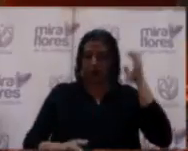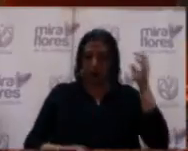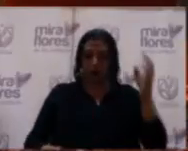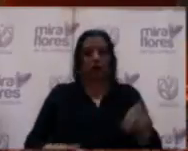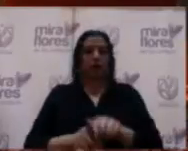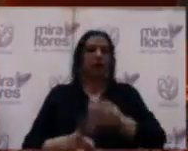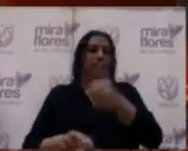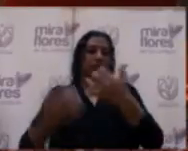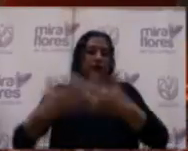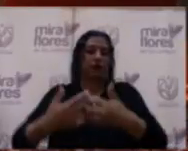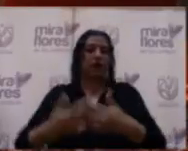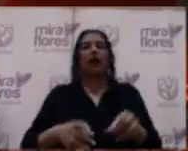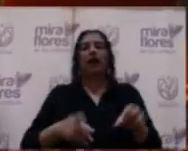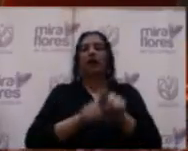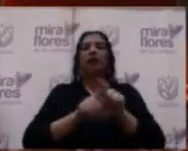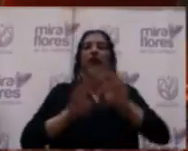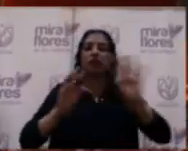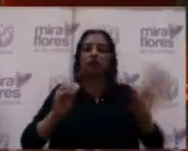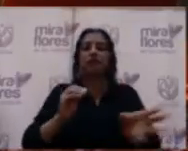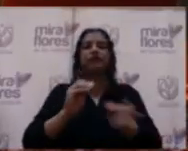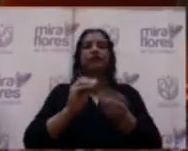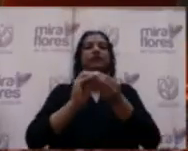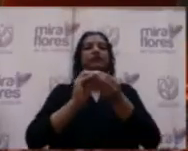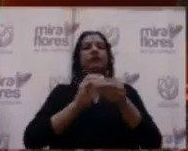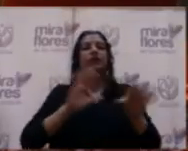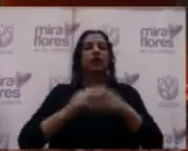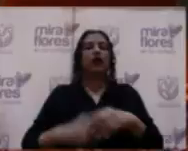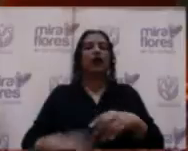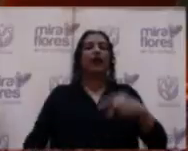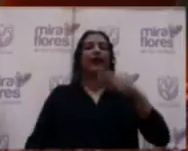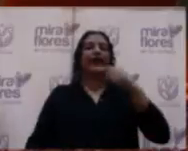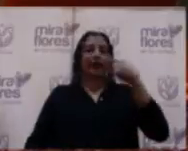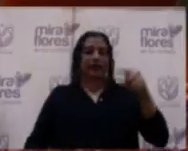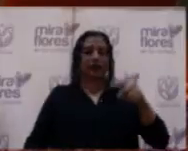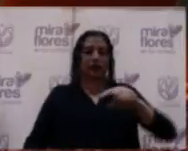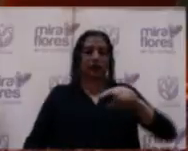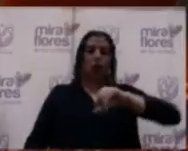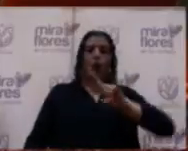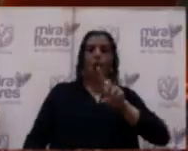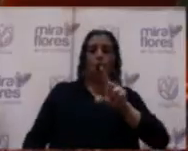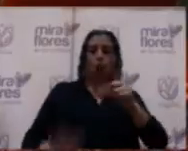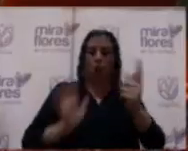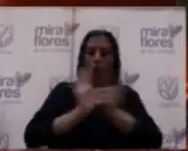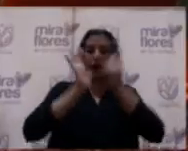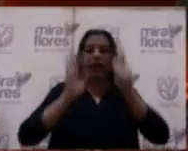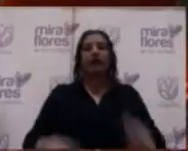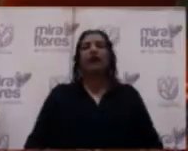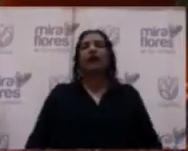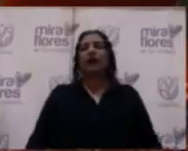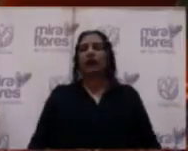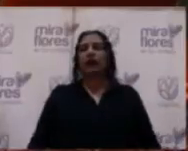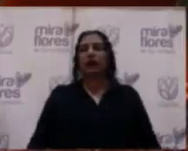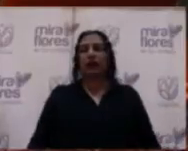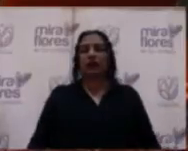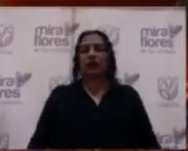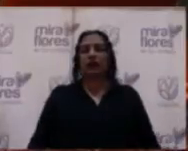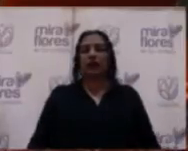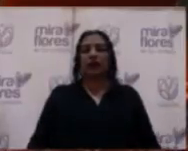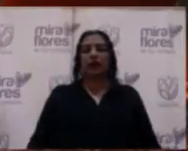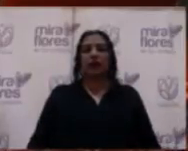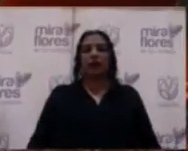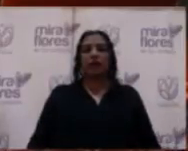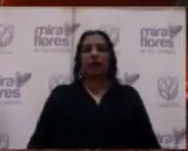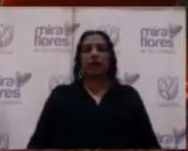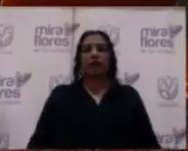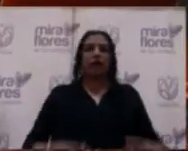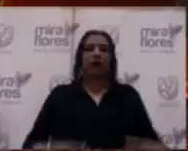Adicionalmente a esto, estamos creando una declaración jurada que tiene que ver con